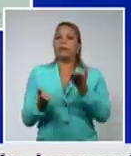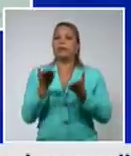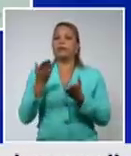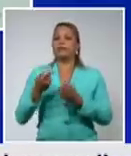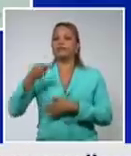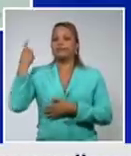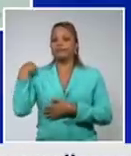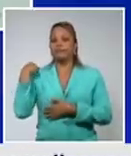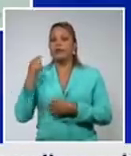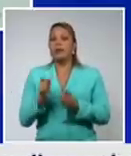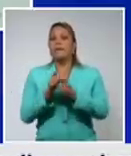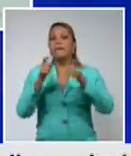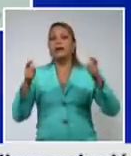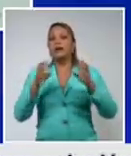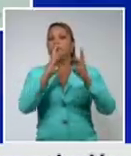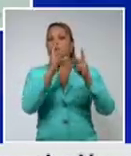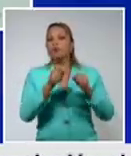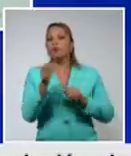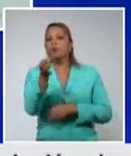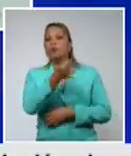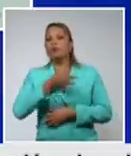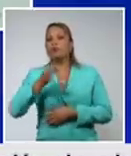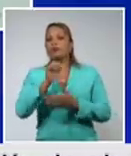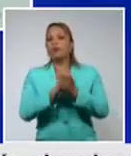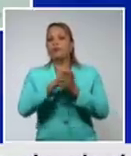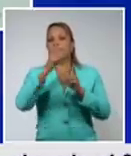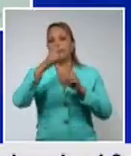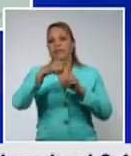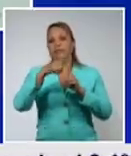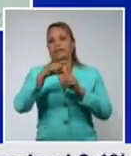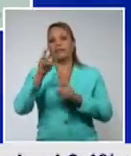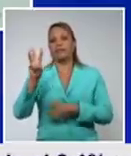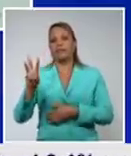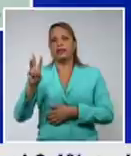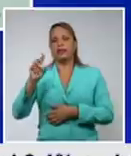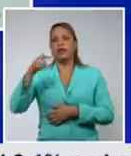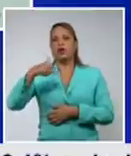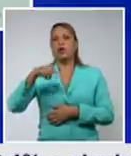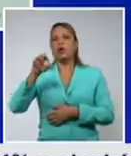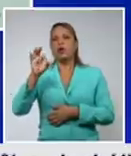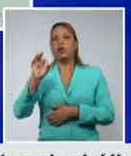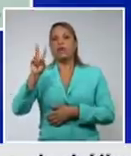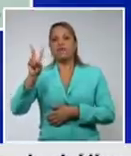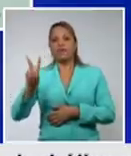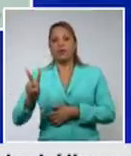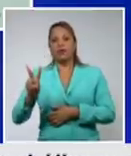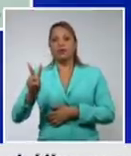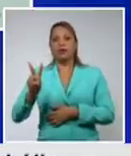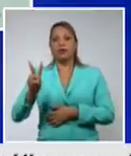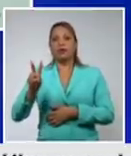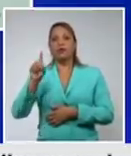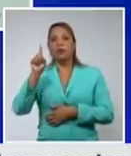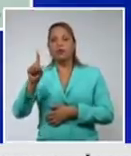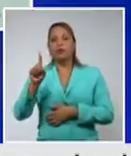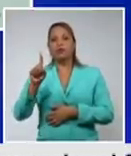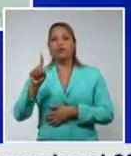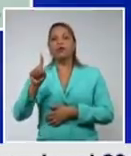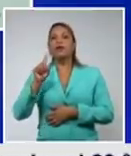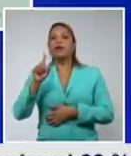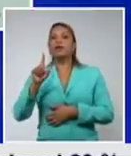mayor número en el municipio de Matanzas, 3, Jovellanos y Colón, con 1 cada uno.